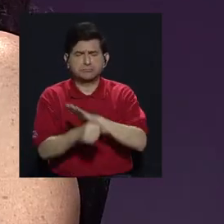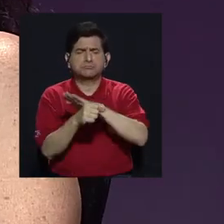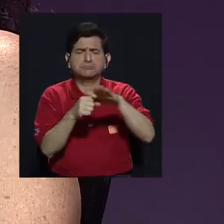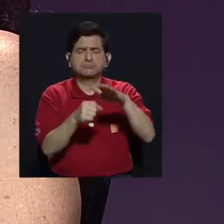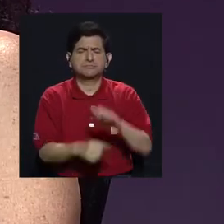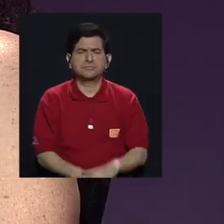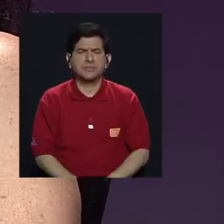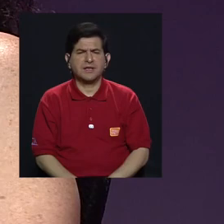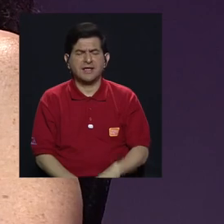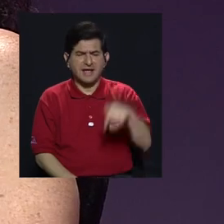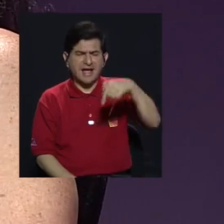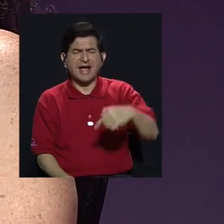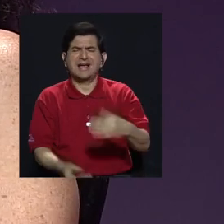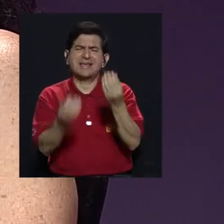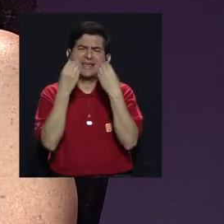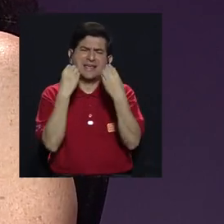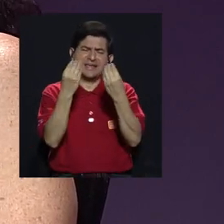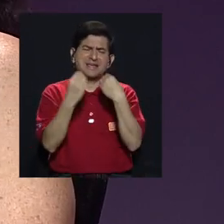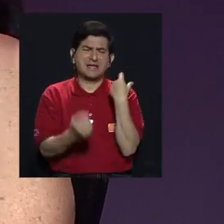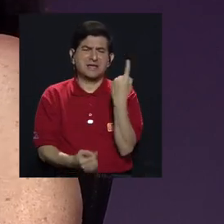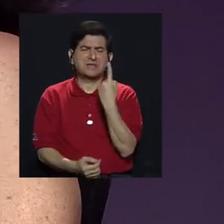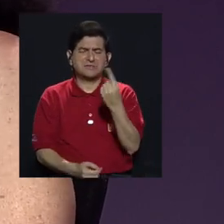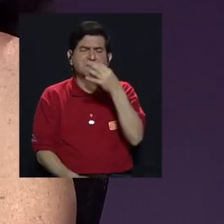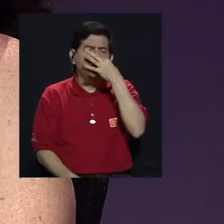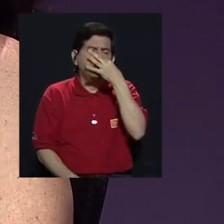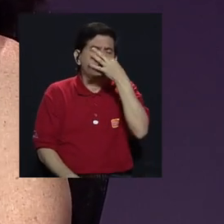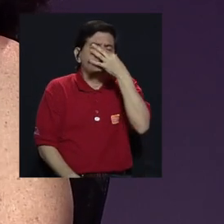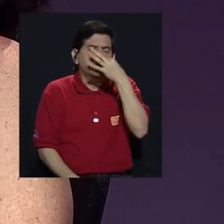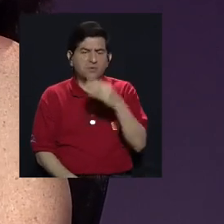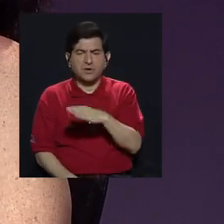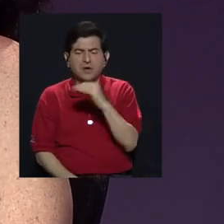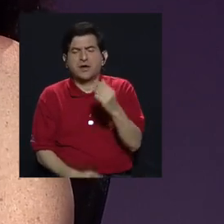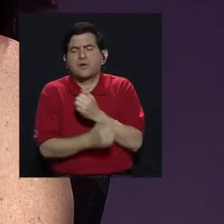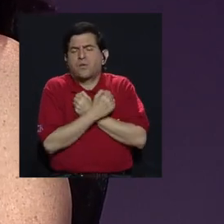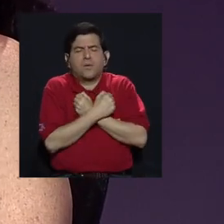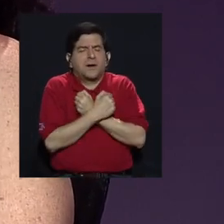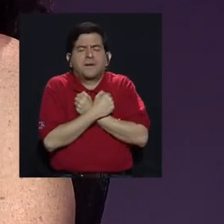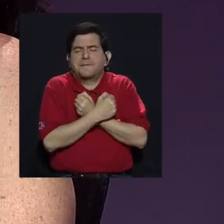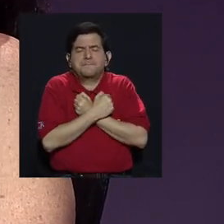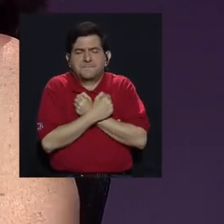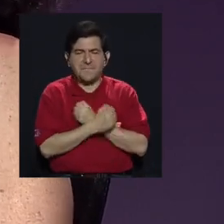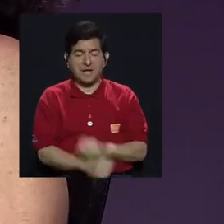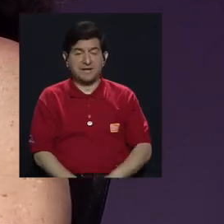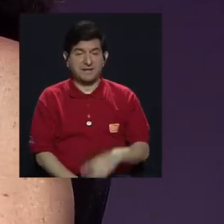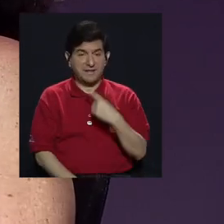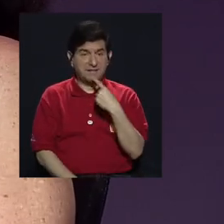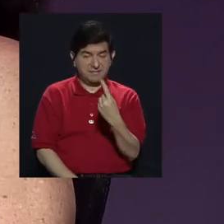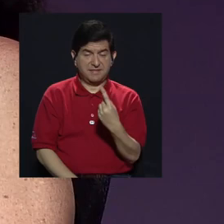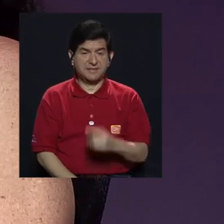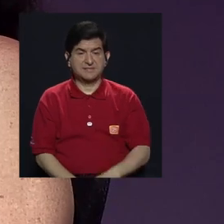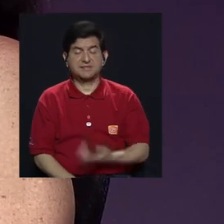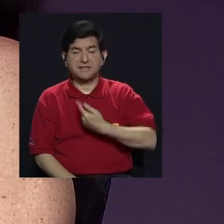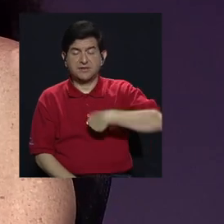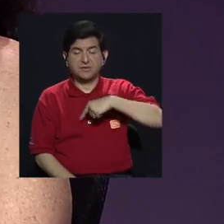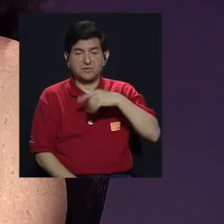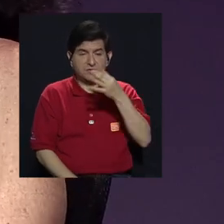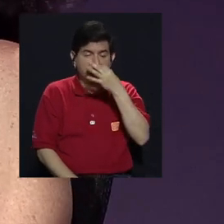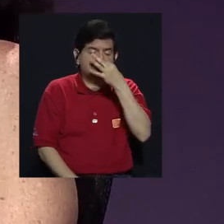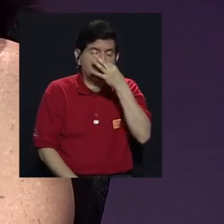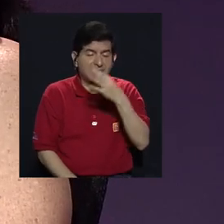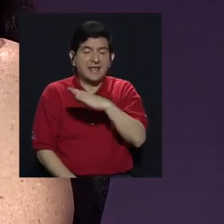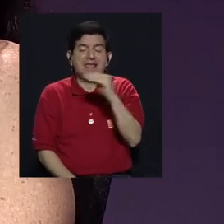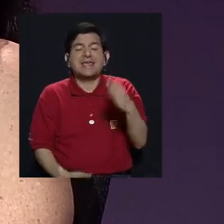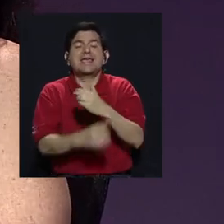Absolutamente. Aquí nos enseñan a que solo nos vamos a enamorar o vamos a amar. Incluso nos dicen que nos vamos a enamorar